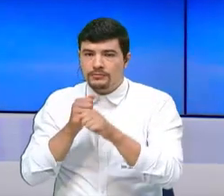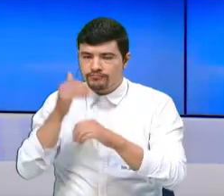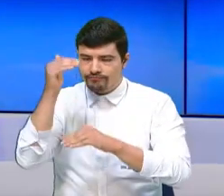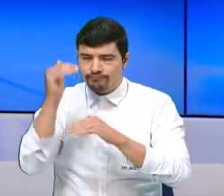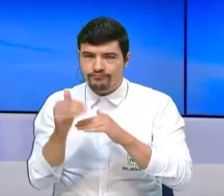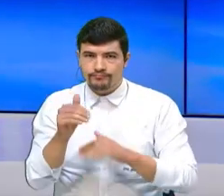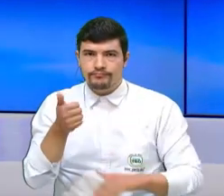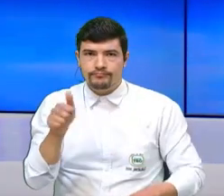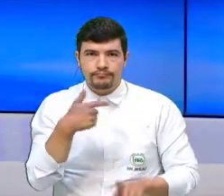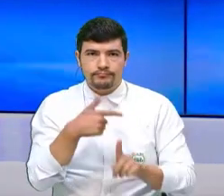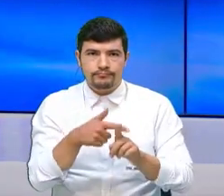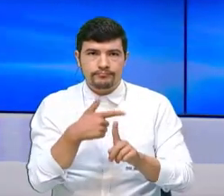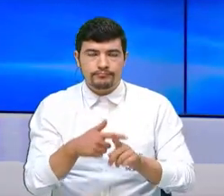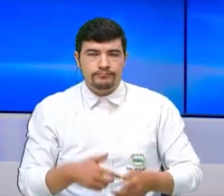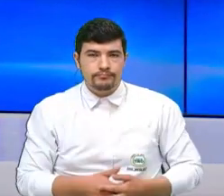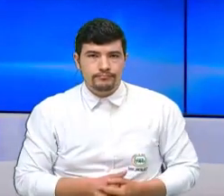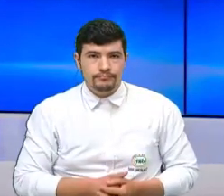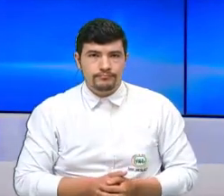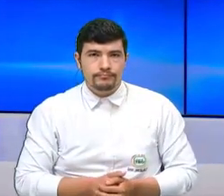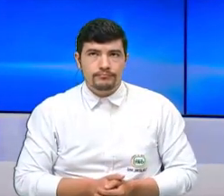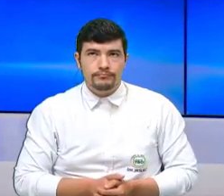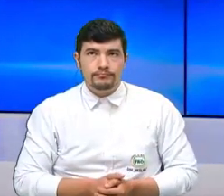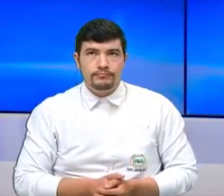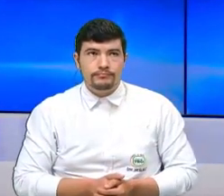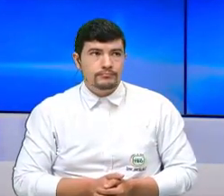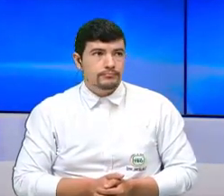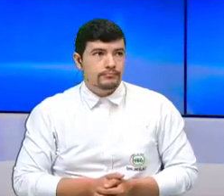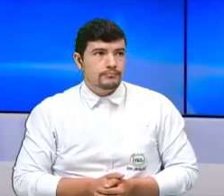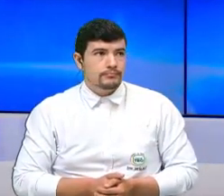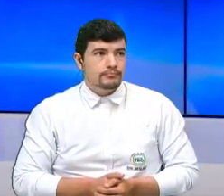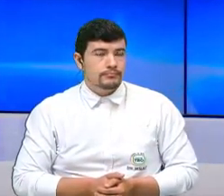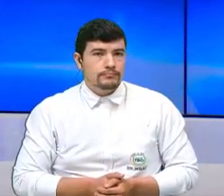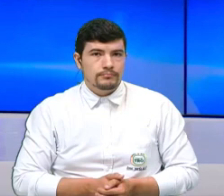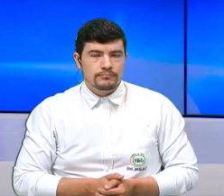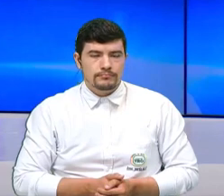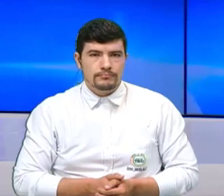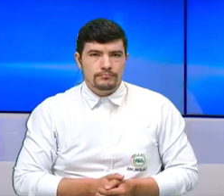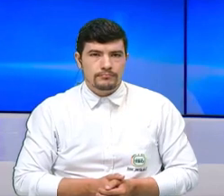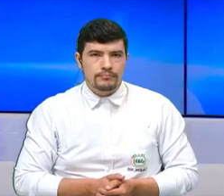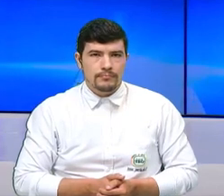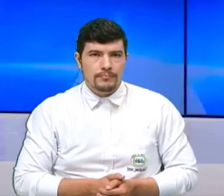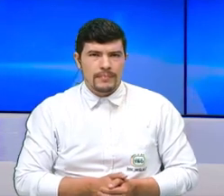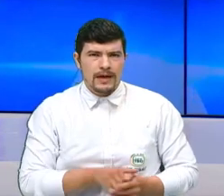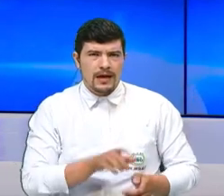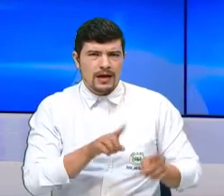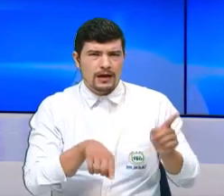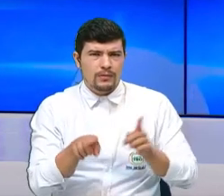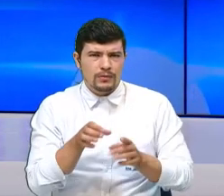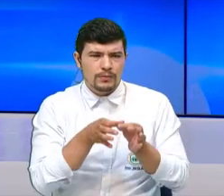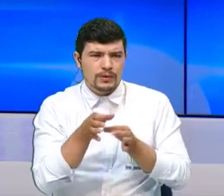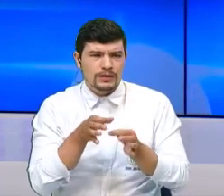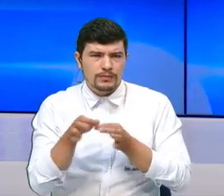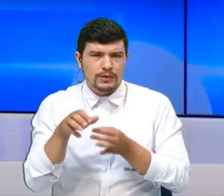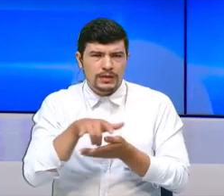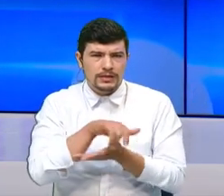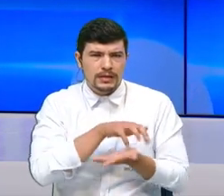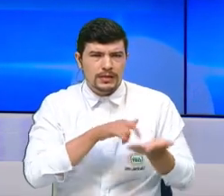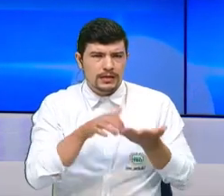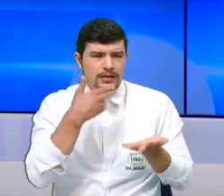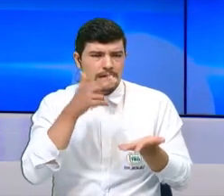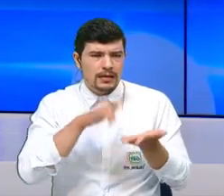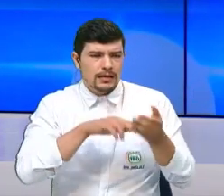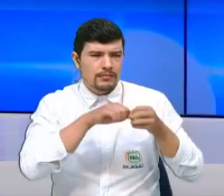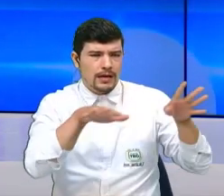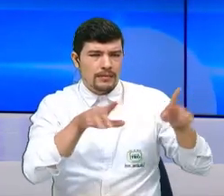Y tras los diferentes escritos como panfletos y letreros de grupos ilegales que se han conocido en varios municipios de Santander, las autoridades señalaron que